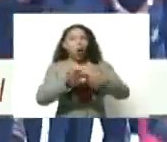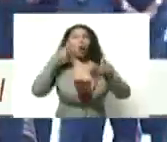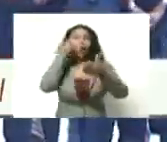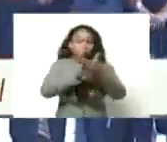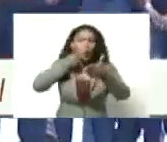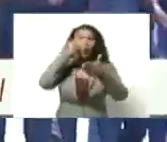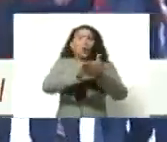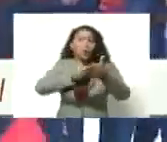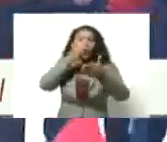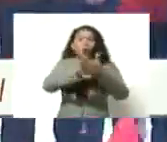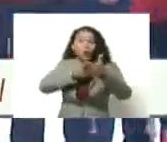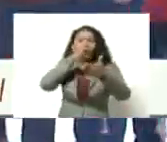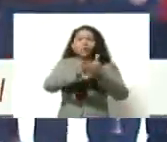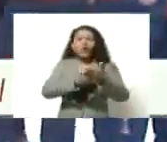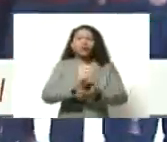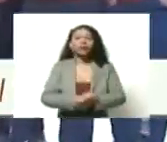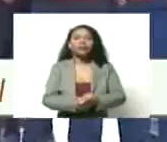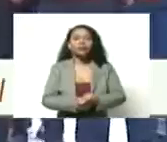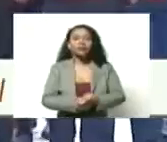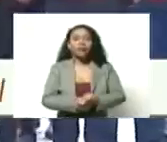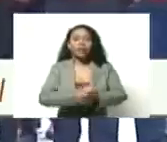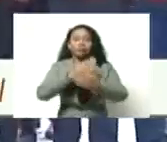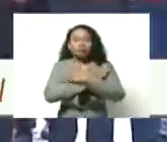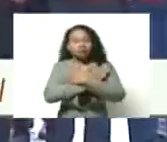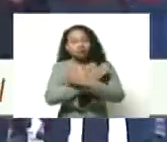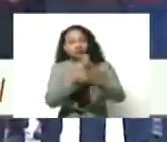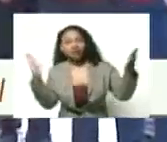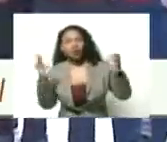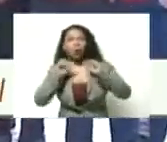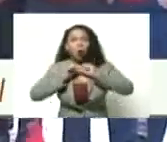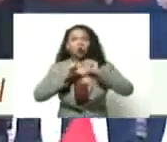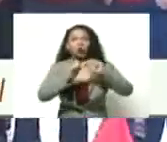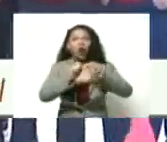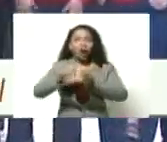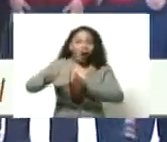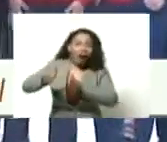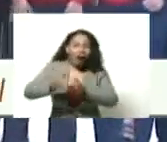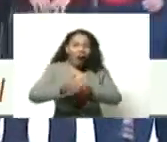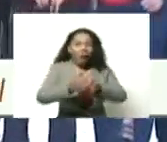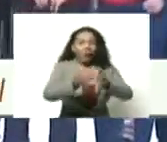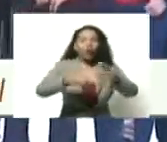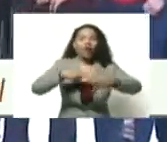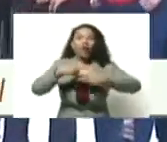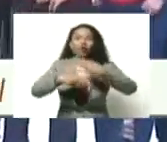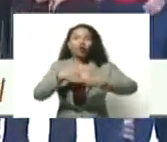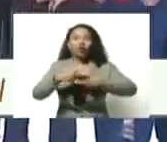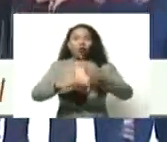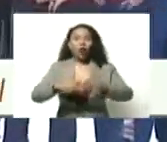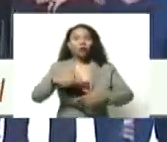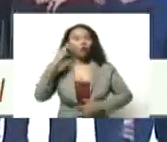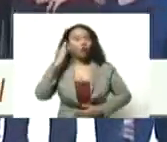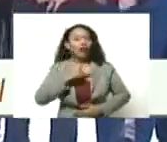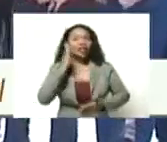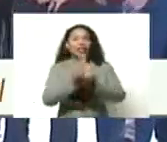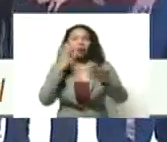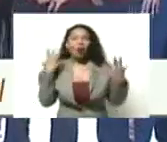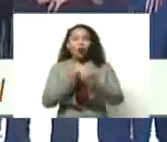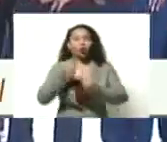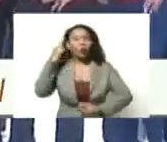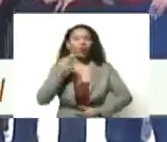luchan de las que luchan y de las que están dispuestos a seguir por el camino de la Revolución bolivariana siempre con Bolívar